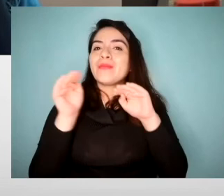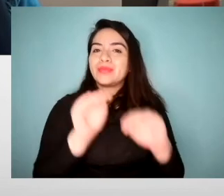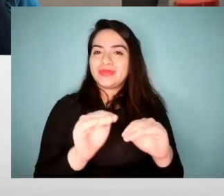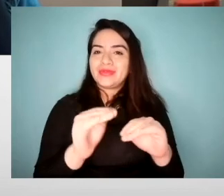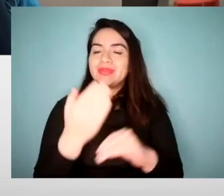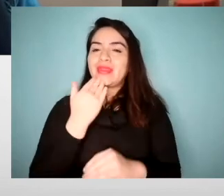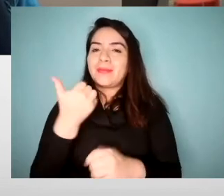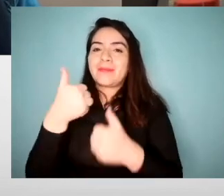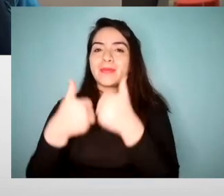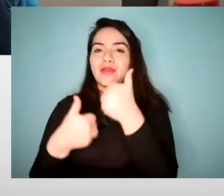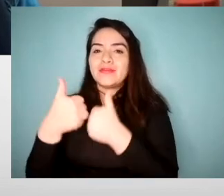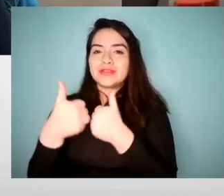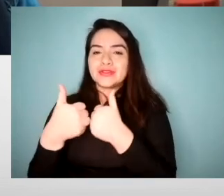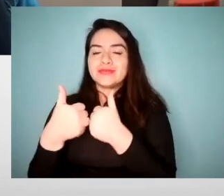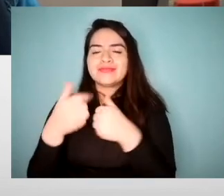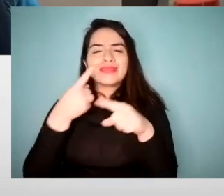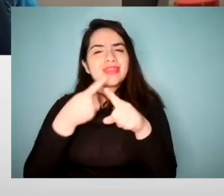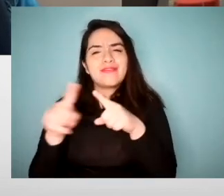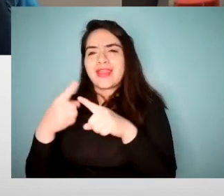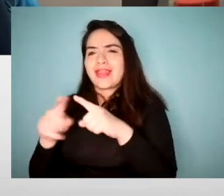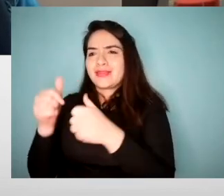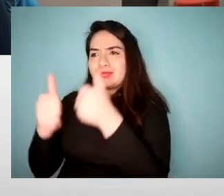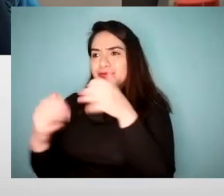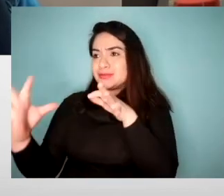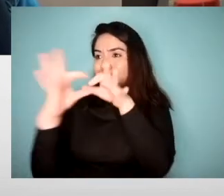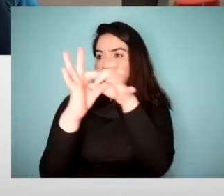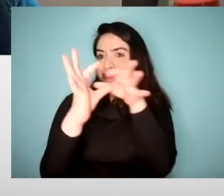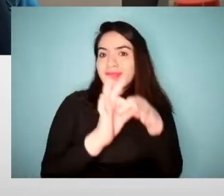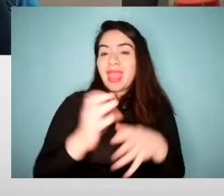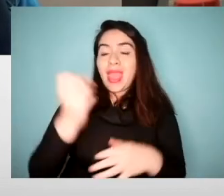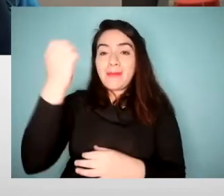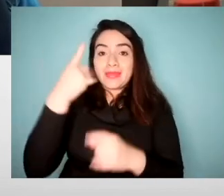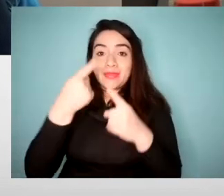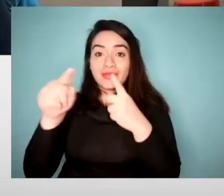profesión multidisciplinaria donde aprendemos un montón de herramientas que en el